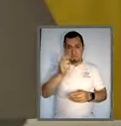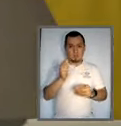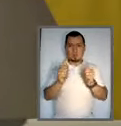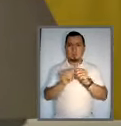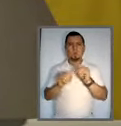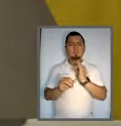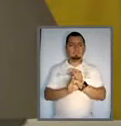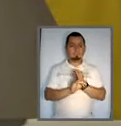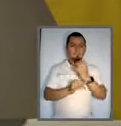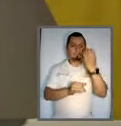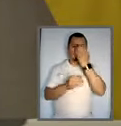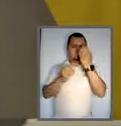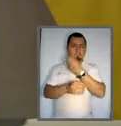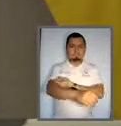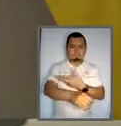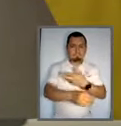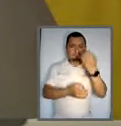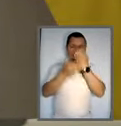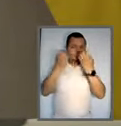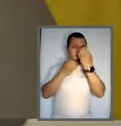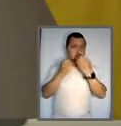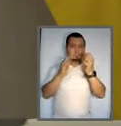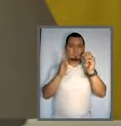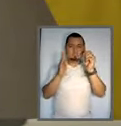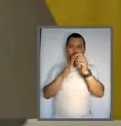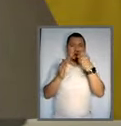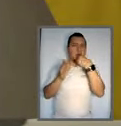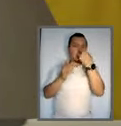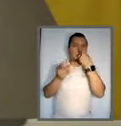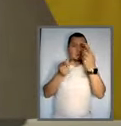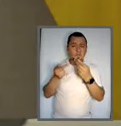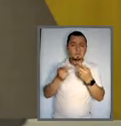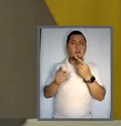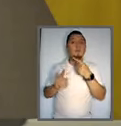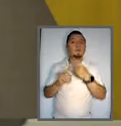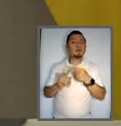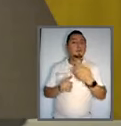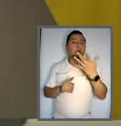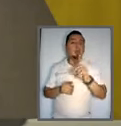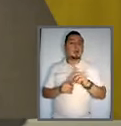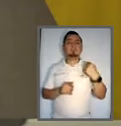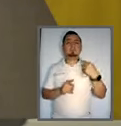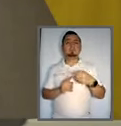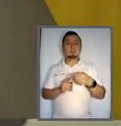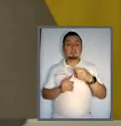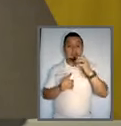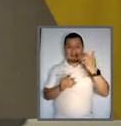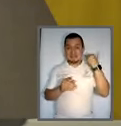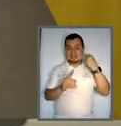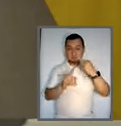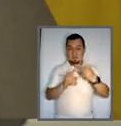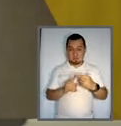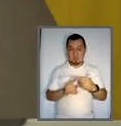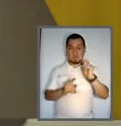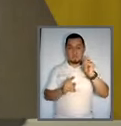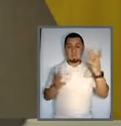monitoreo permanente, de muestreo constante, como les decía, incluso ya la última semana ya no tuvimos casos positivos. Los que dieron positivos en su momento tuvieron